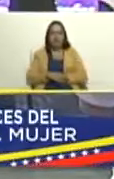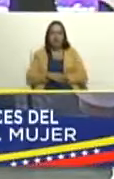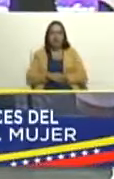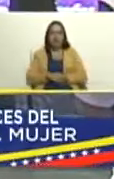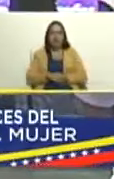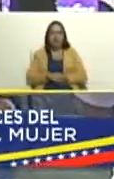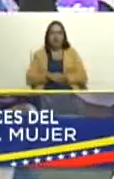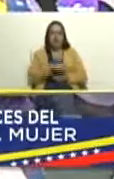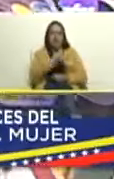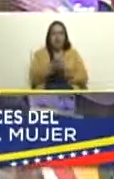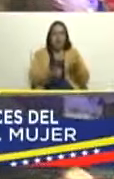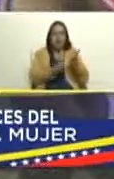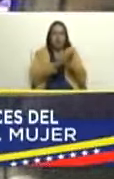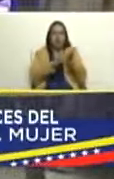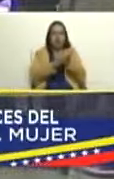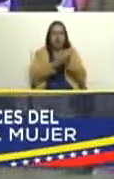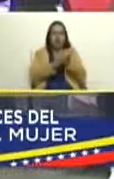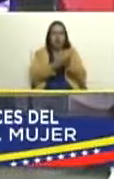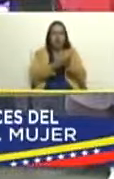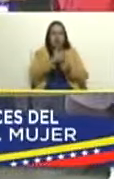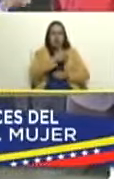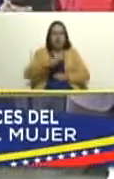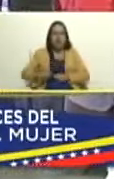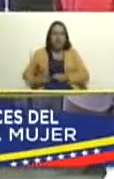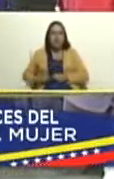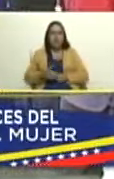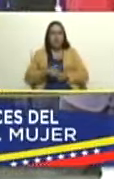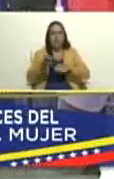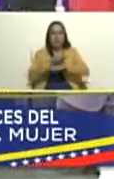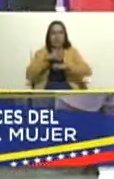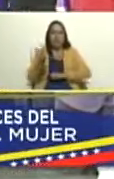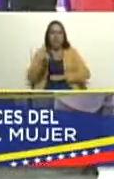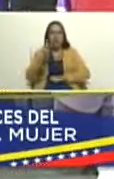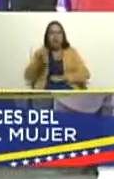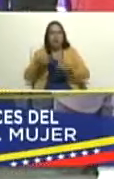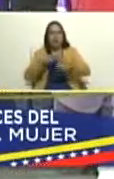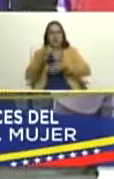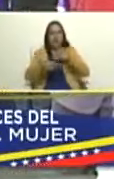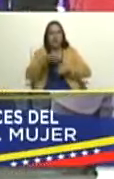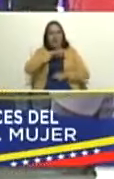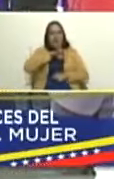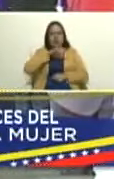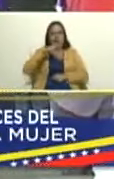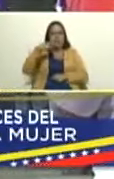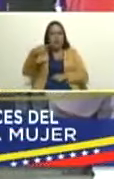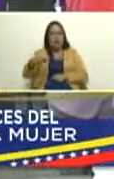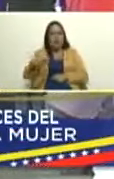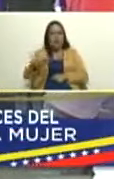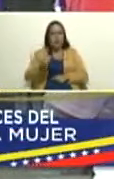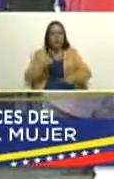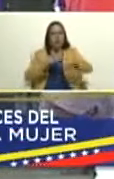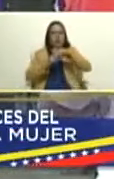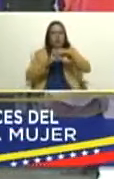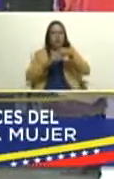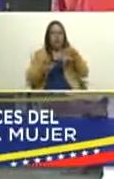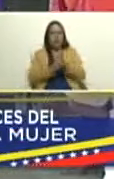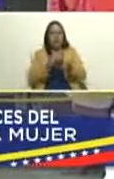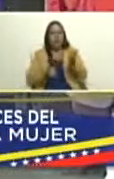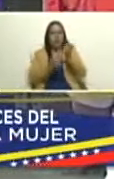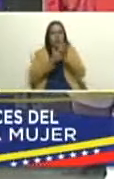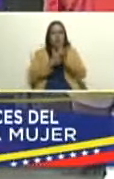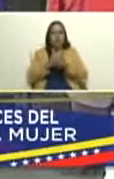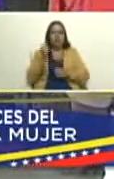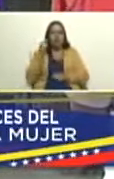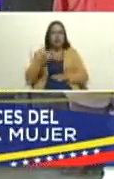el afecto hacia el jefe de Estado venezolano en este programa social, en esta política acertada a través de Credi Mujer para todos.